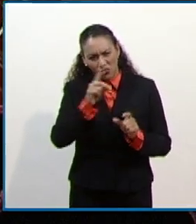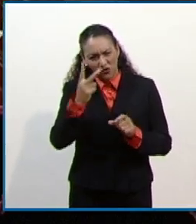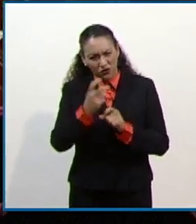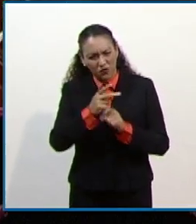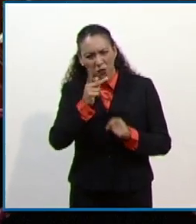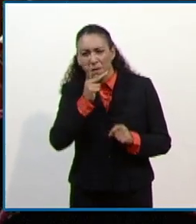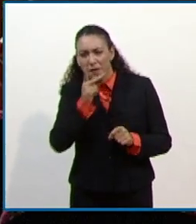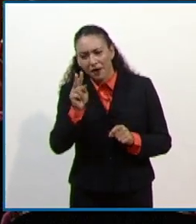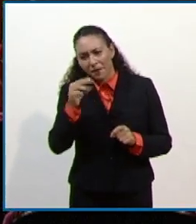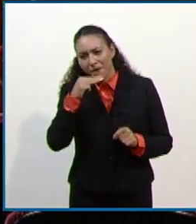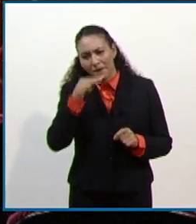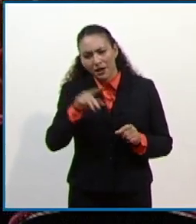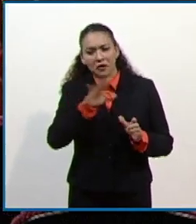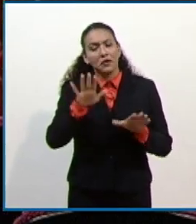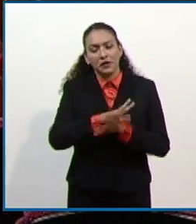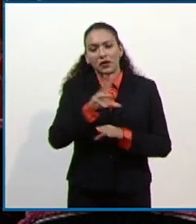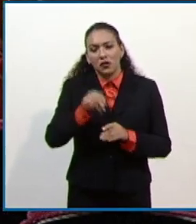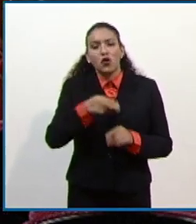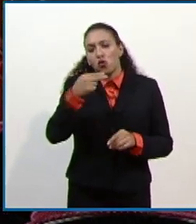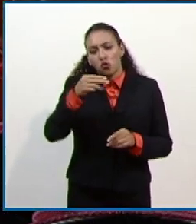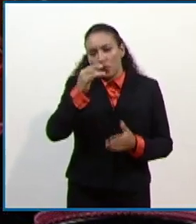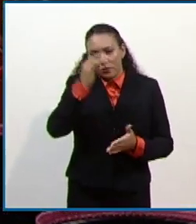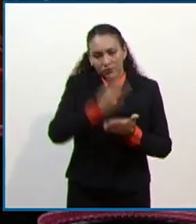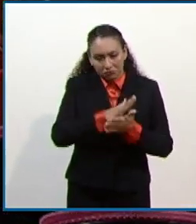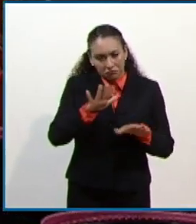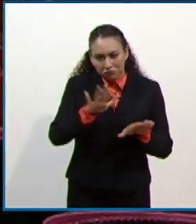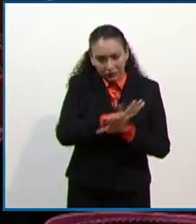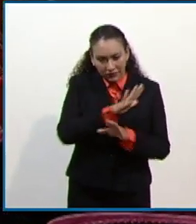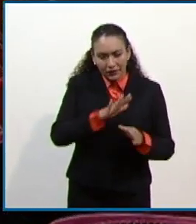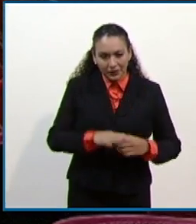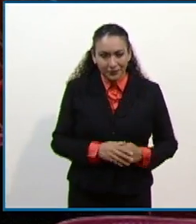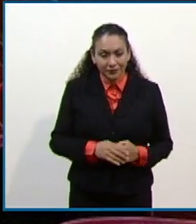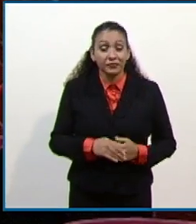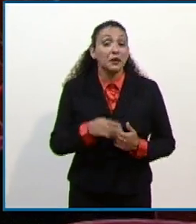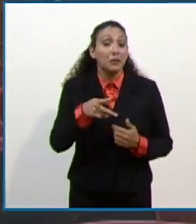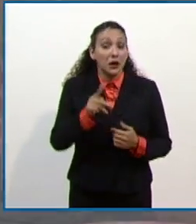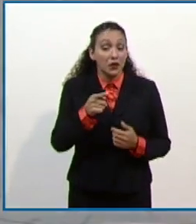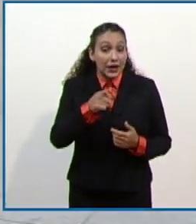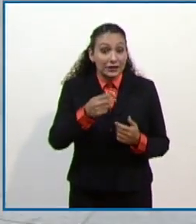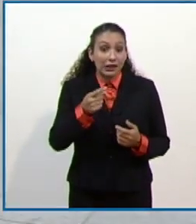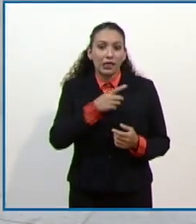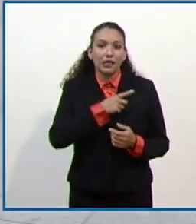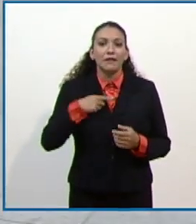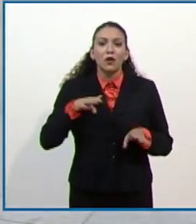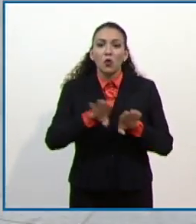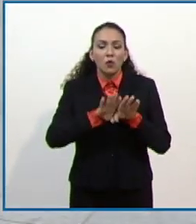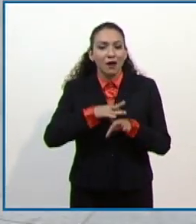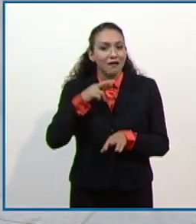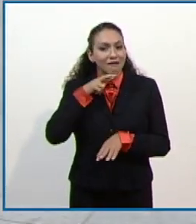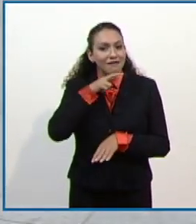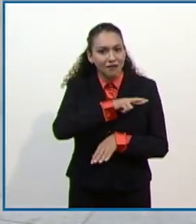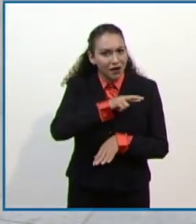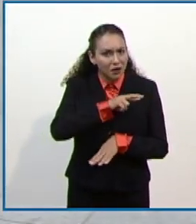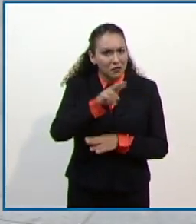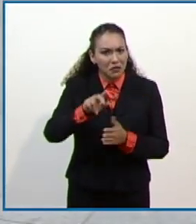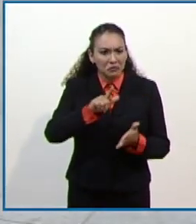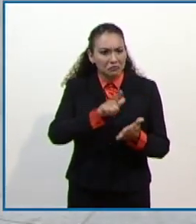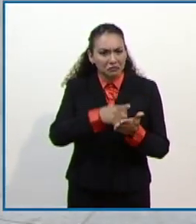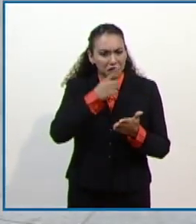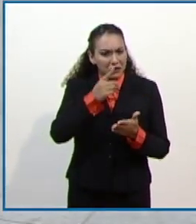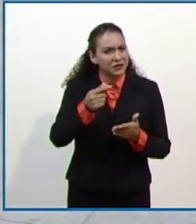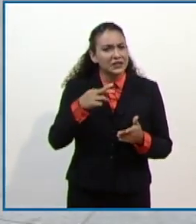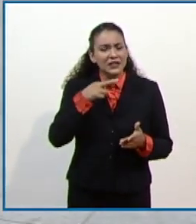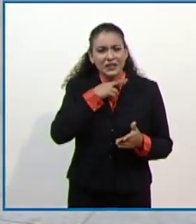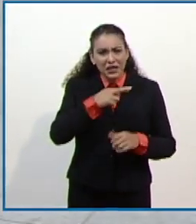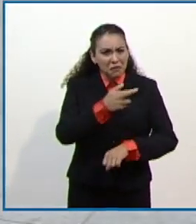ridículo, debía realizarse por la vía judicial, pues argumentó que determinar esta vía única y exclusivamente sin considerar un